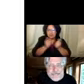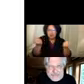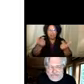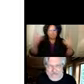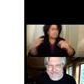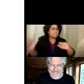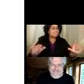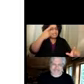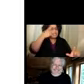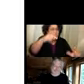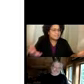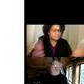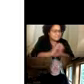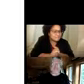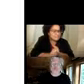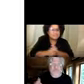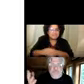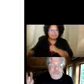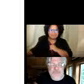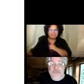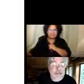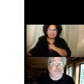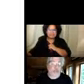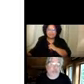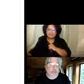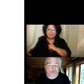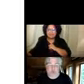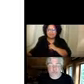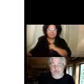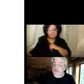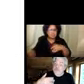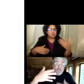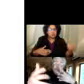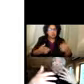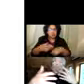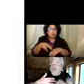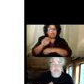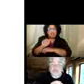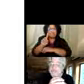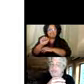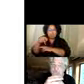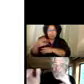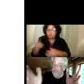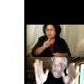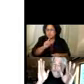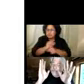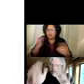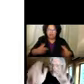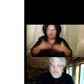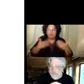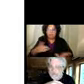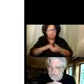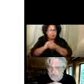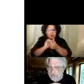me siento excelente. Una honra enorme estar aquí con ustedes. Así que vamos a empezar. Próxima página, por favor. Así que